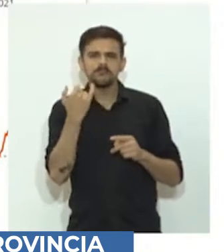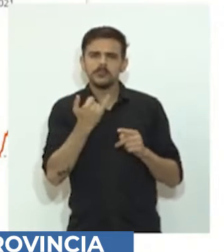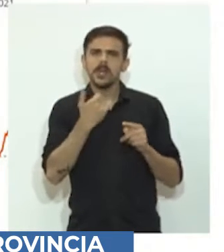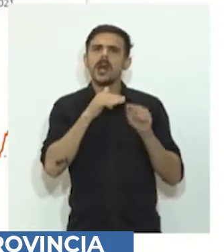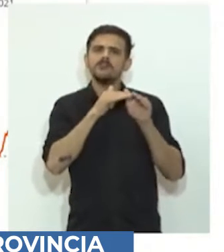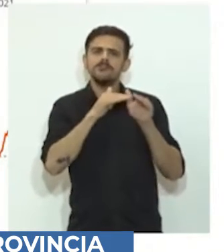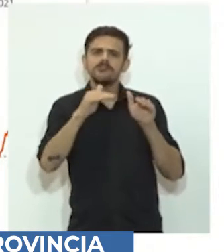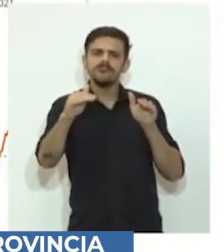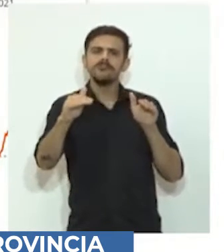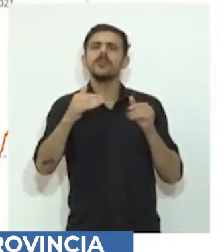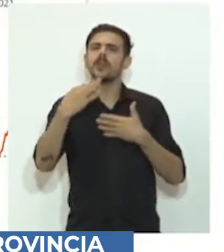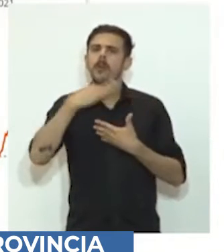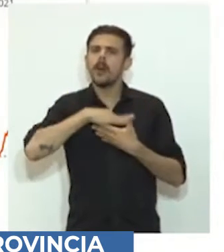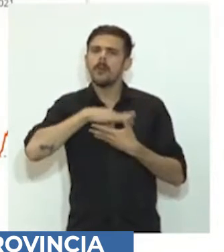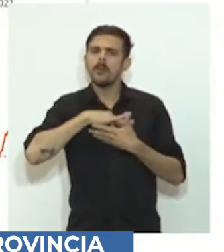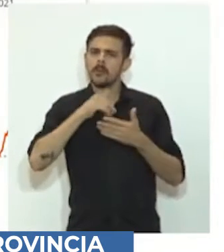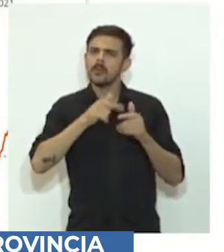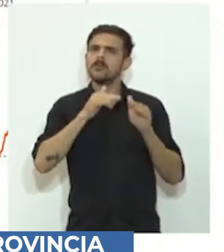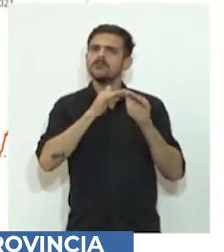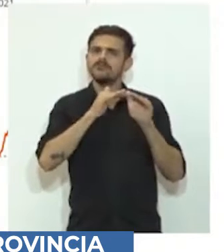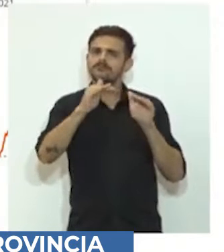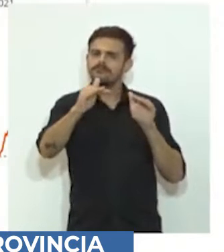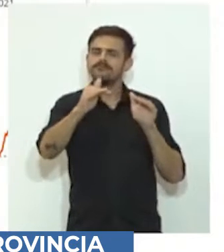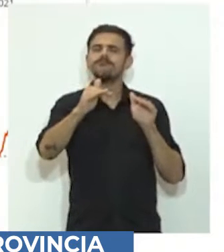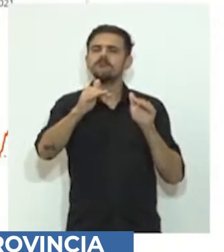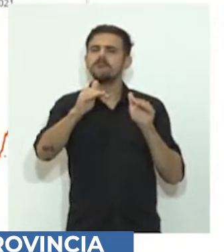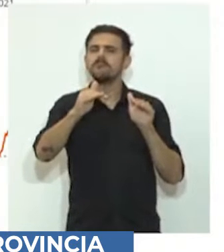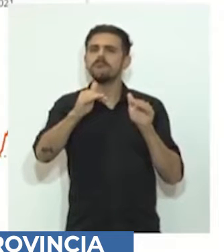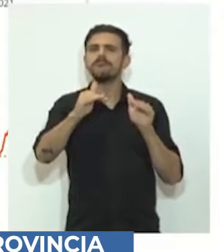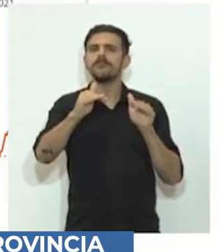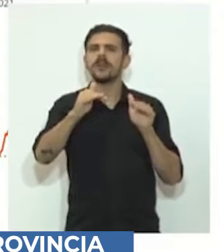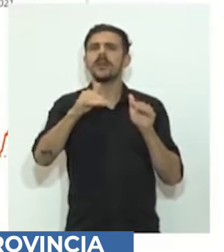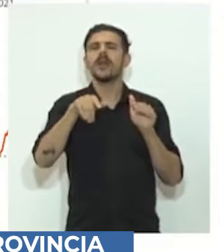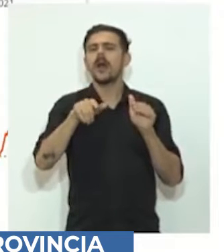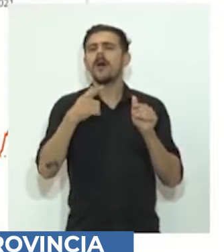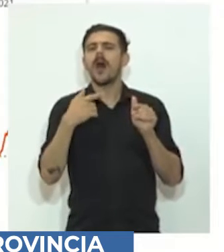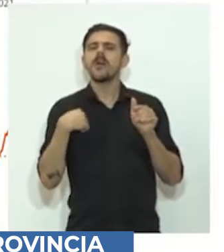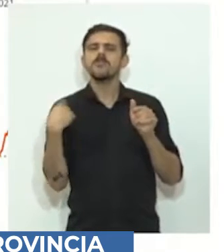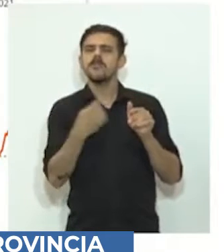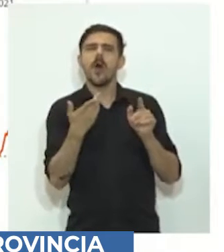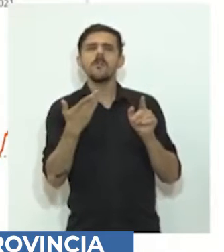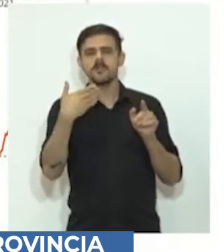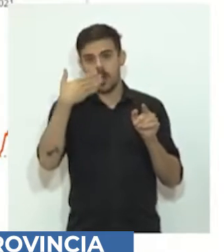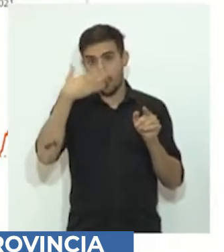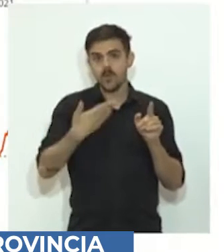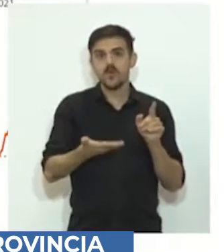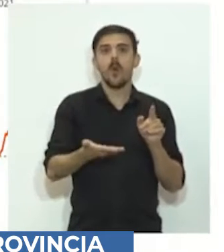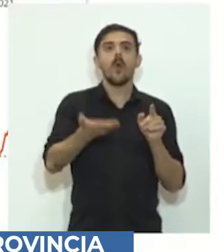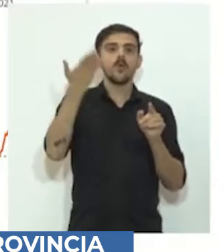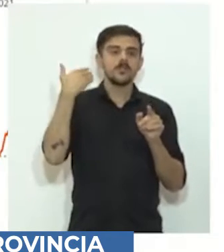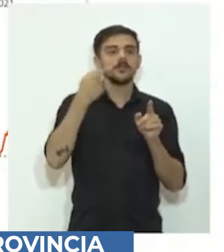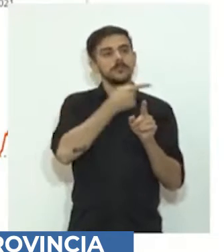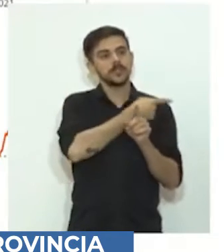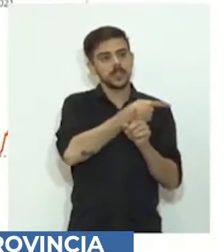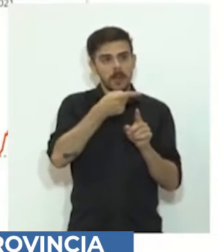el número de casos se han aceptado el número de casos en relación al promedio de casos que también teníamos en las semanas